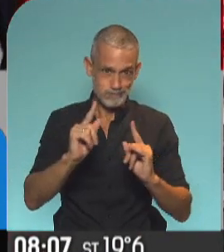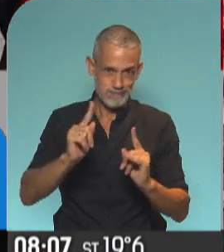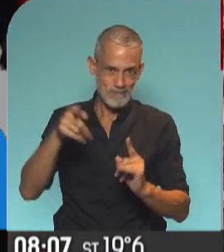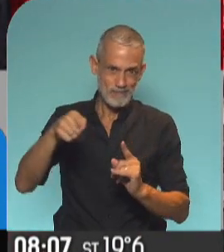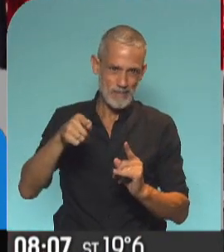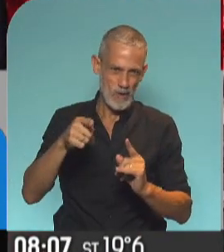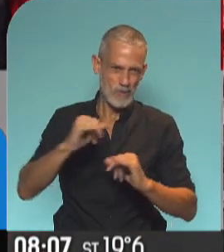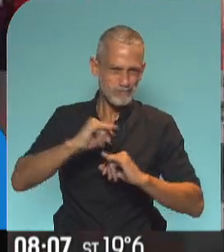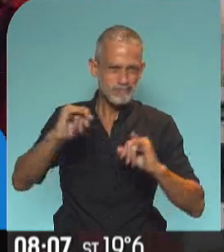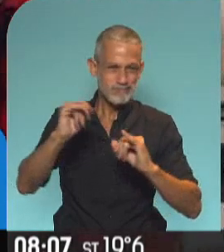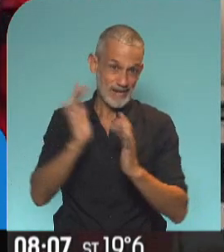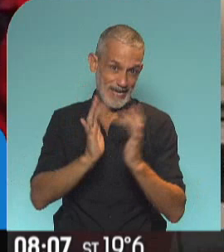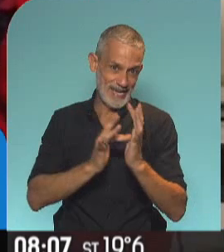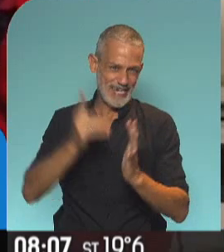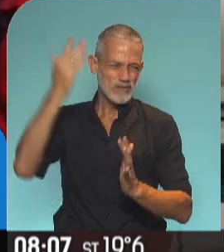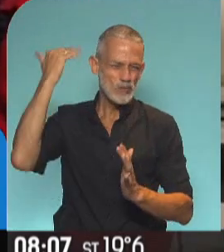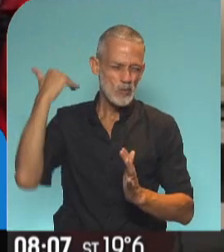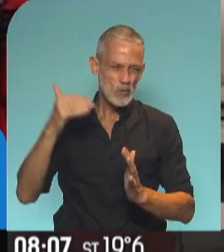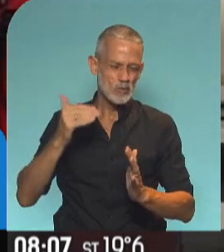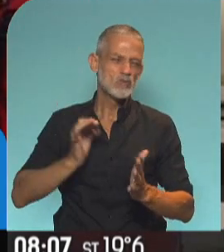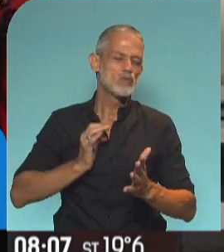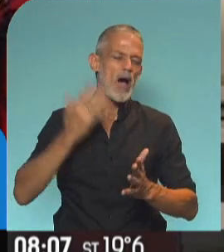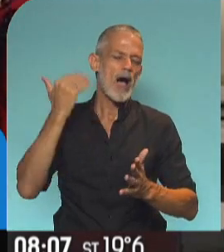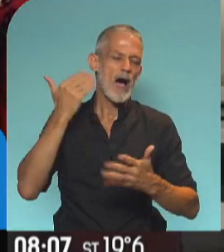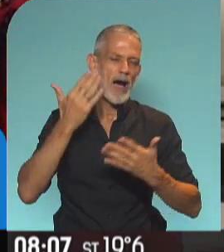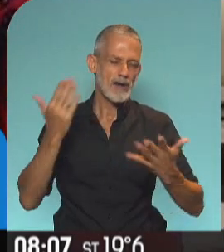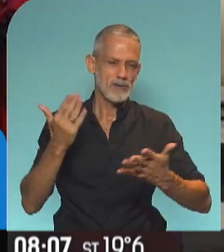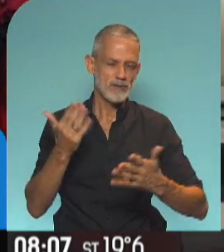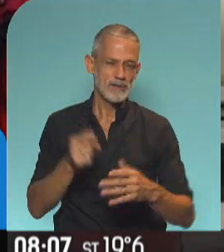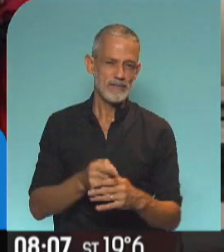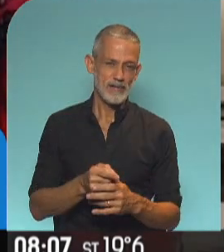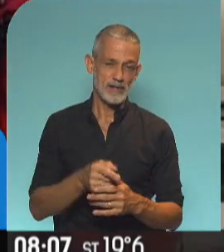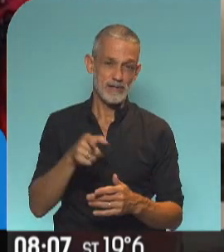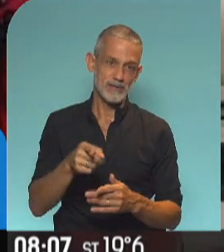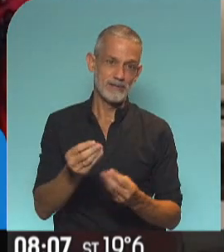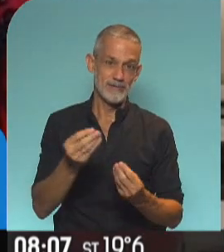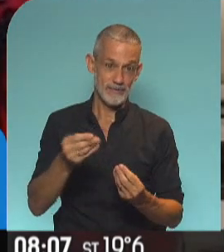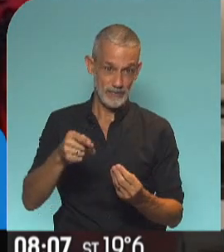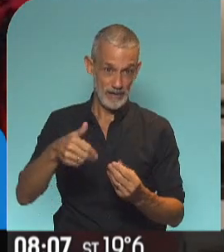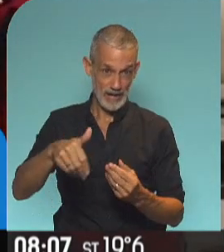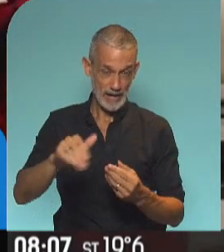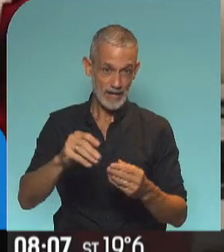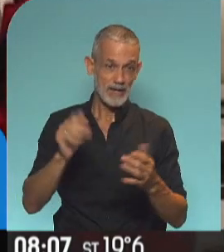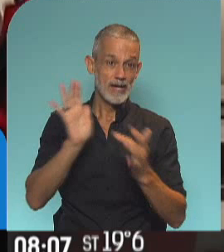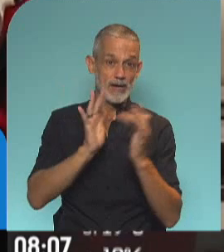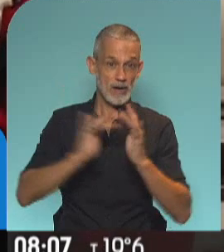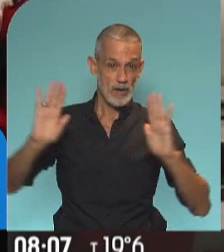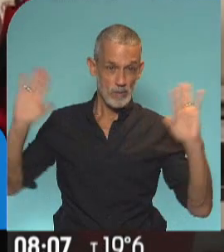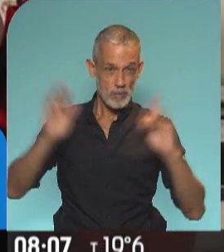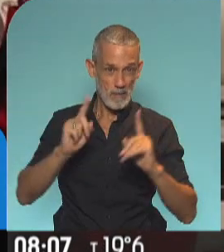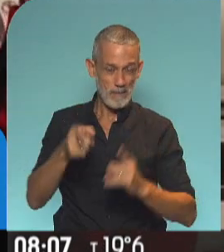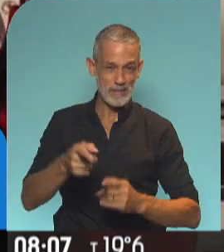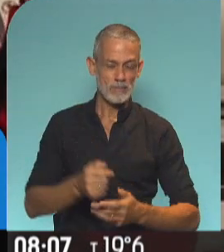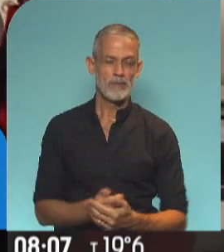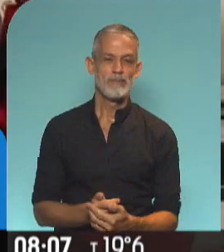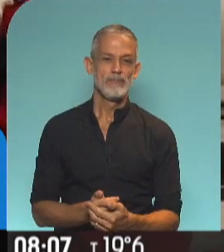su sacerdocio durante los años anteriores a su final. Lo cierto es que en